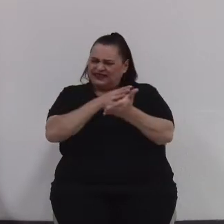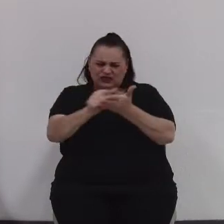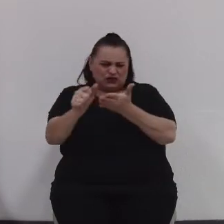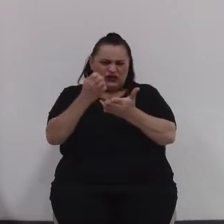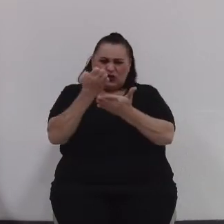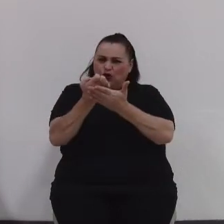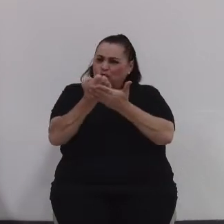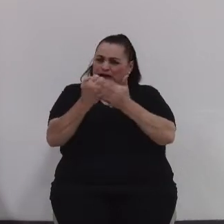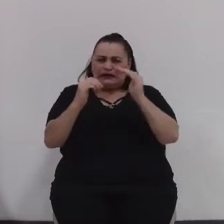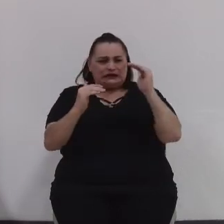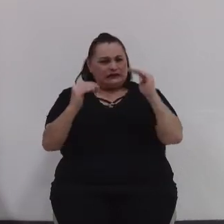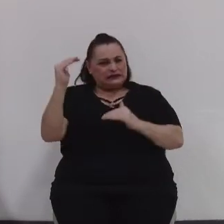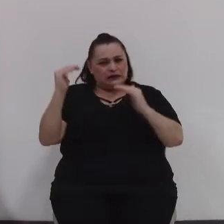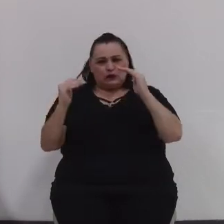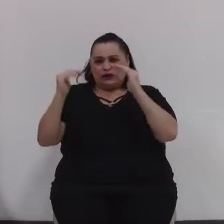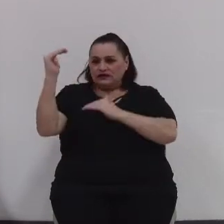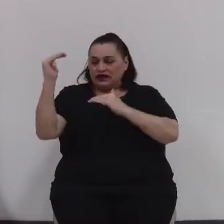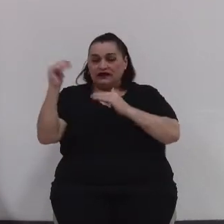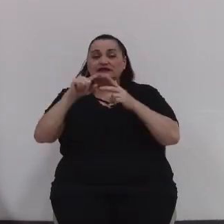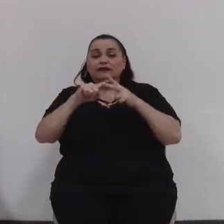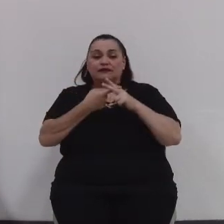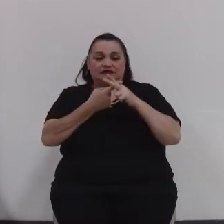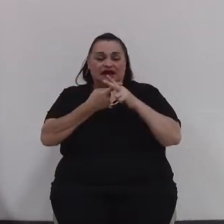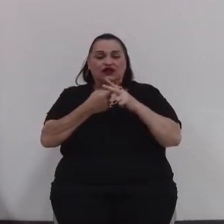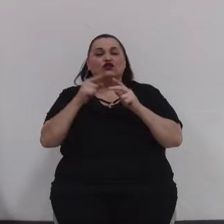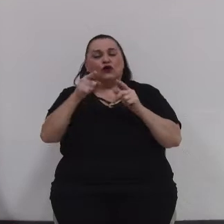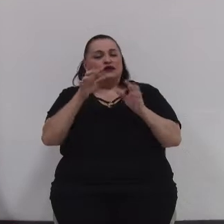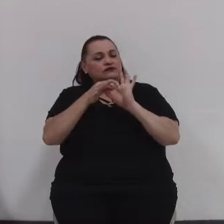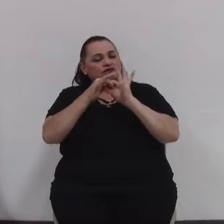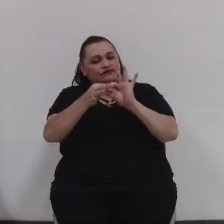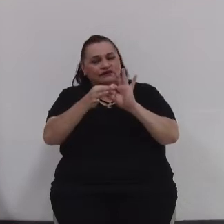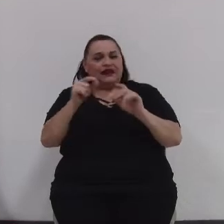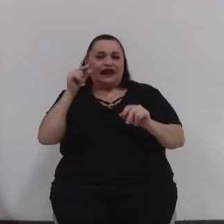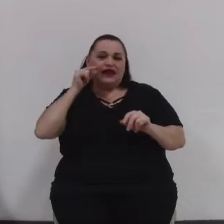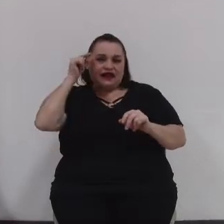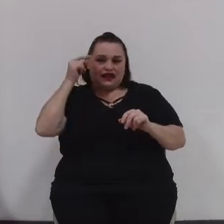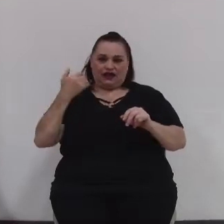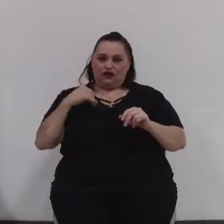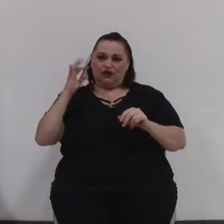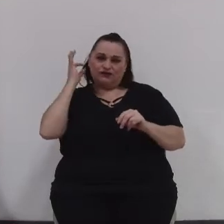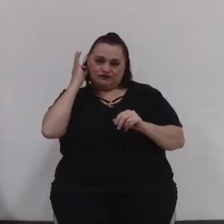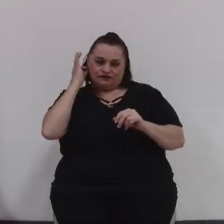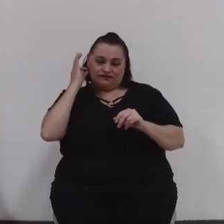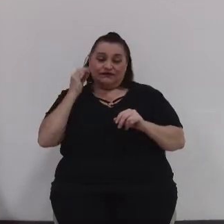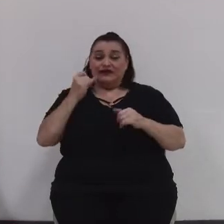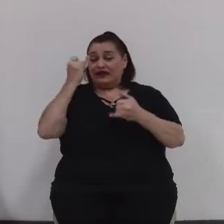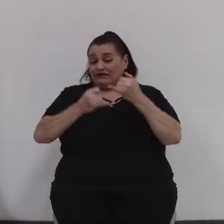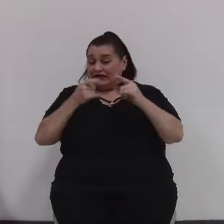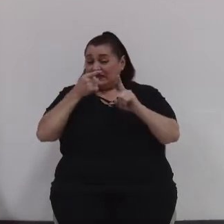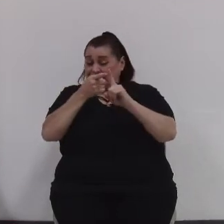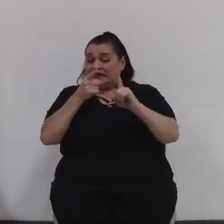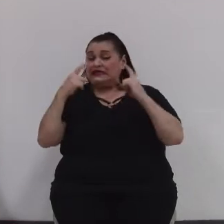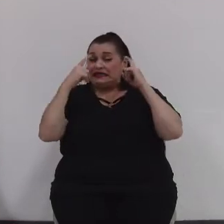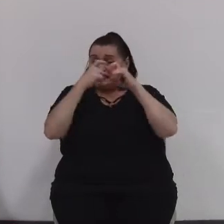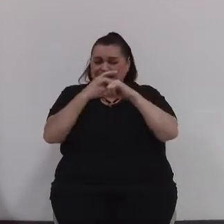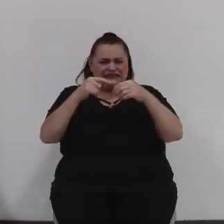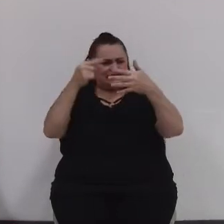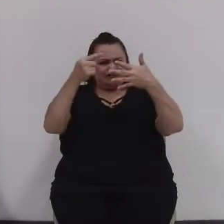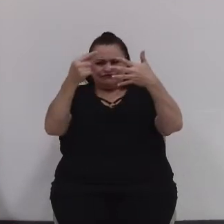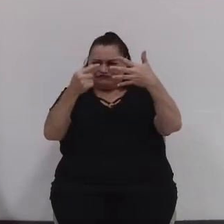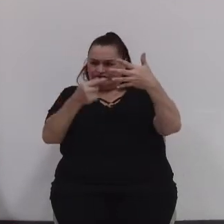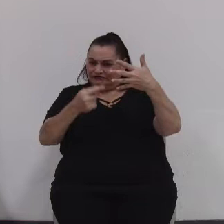las desigualdades, empezando por aquellas que tienen que ver con el género. Y el fin de estas y otras crisis, así como